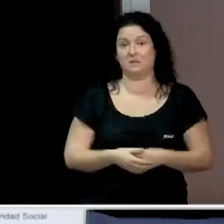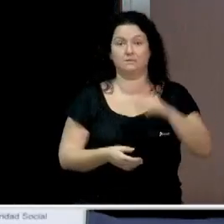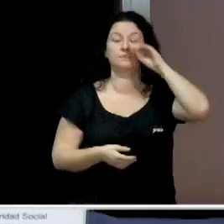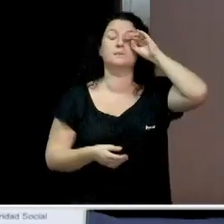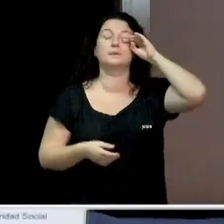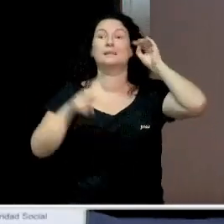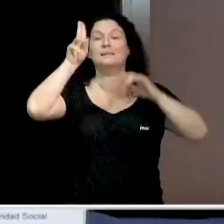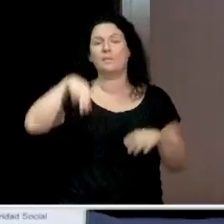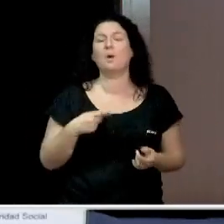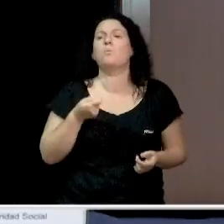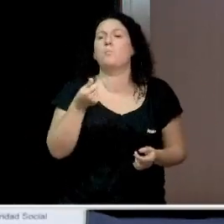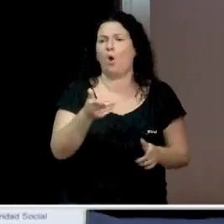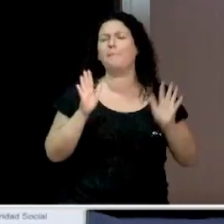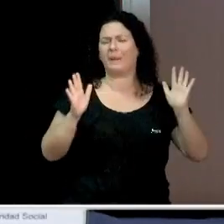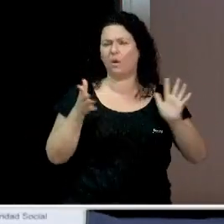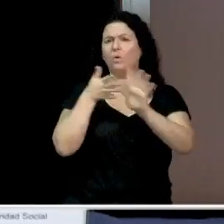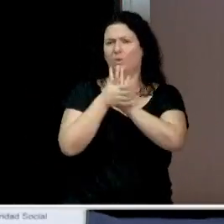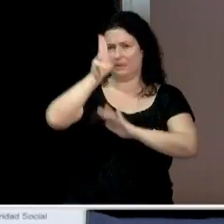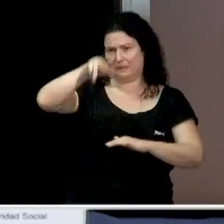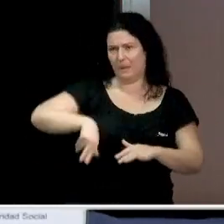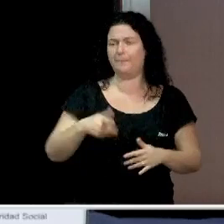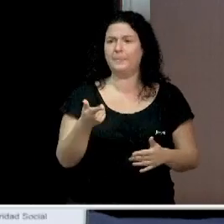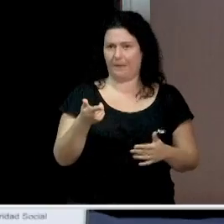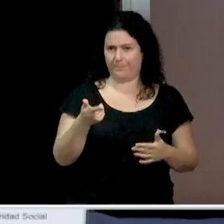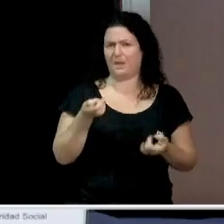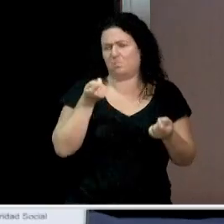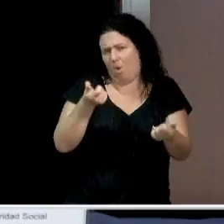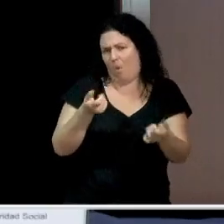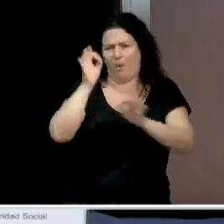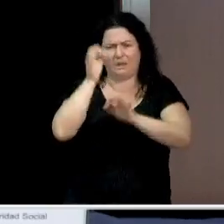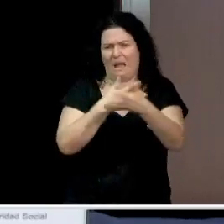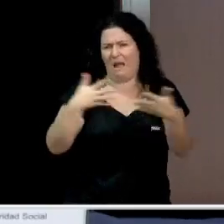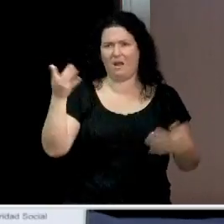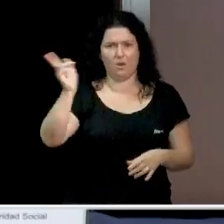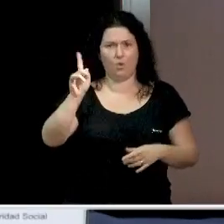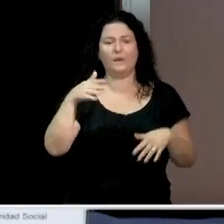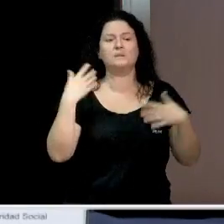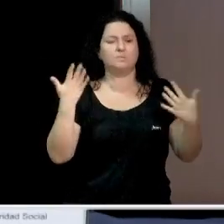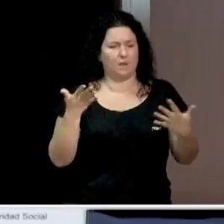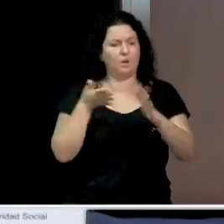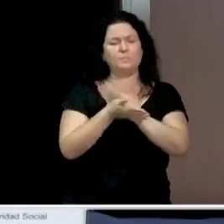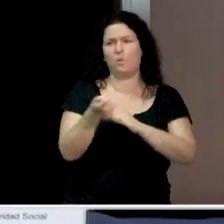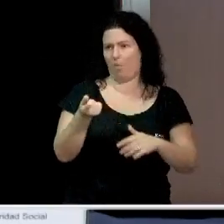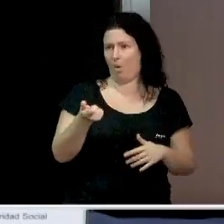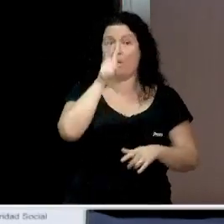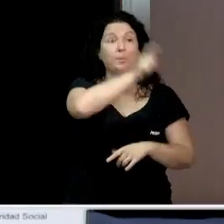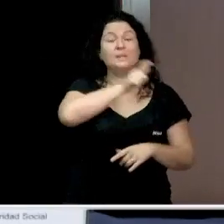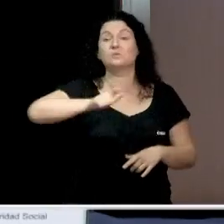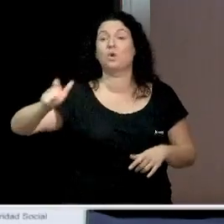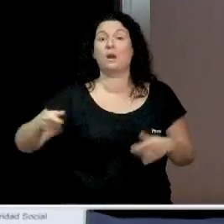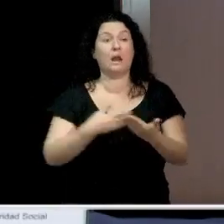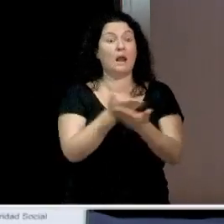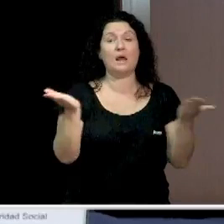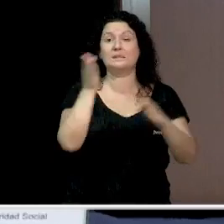hacer referencia a ello, también, en cierto modo, y como es obvio, en aquellas personas que tienen